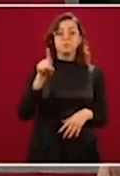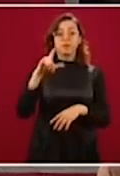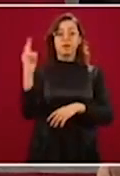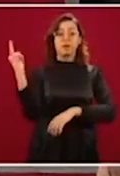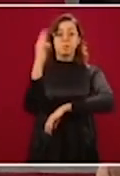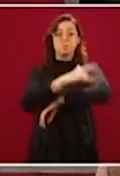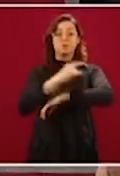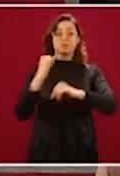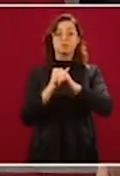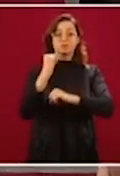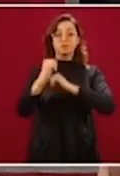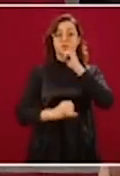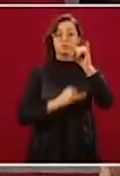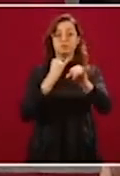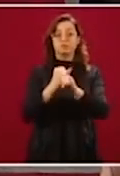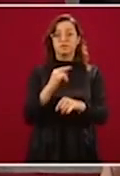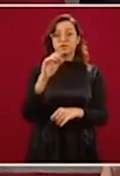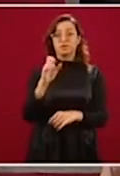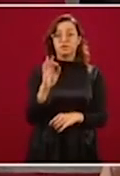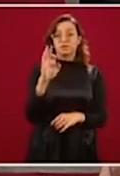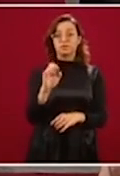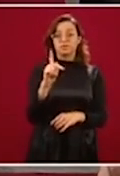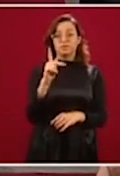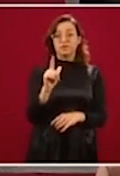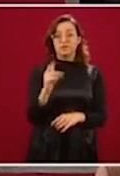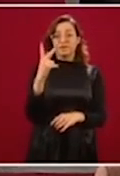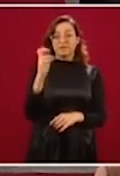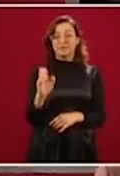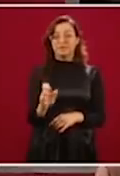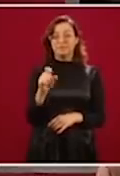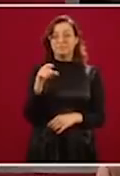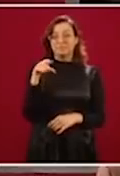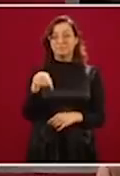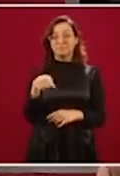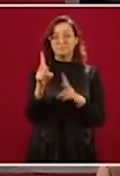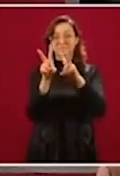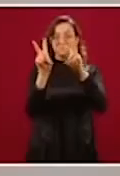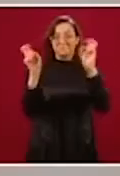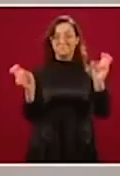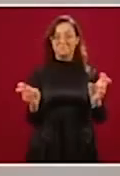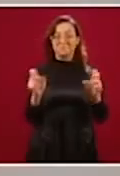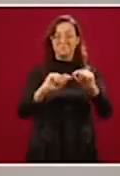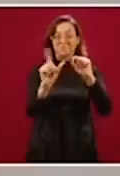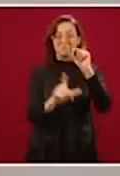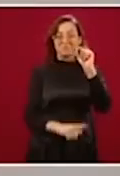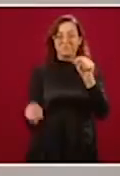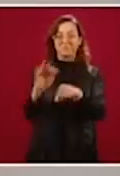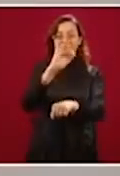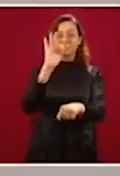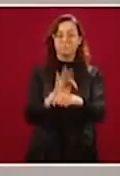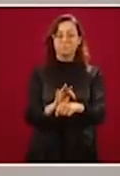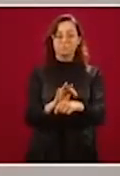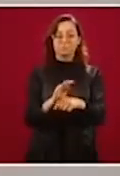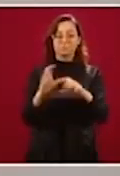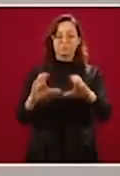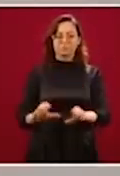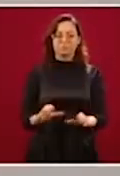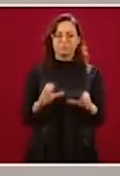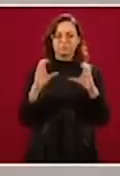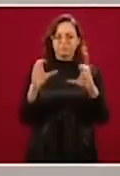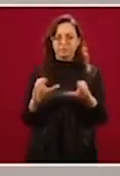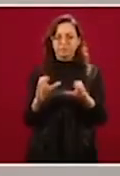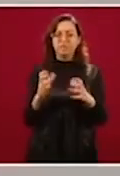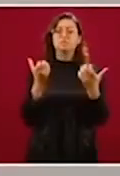proyecto estratégico del estado mexicano está clasificado como un asunto de seguridad nacional que debe de entrar en operación de forma segura